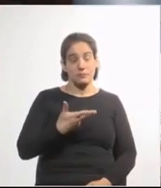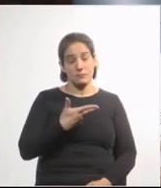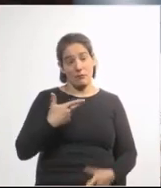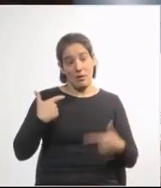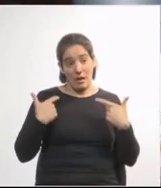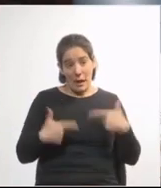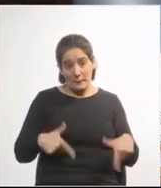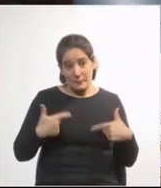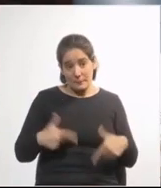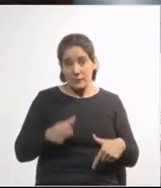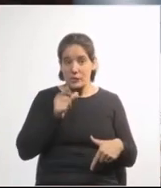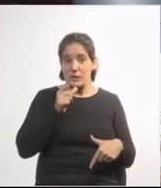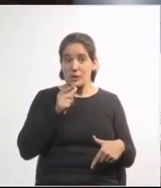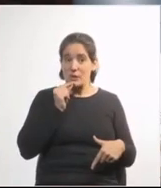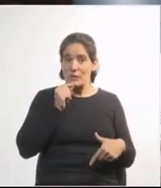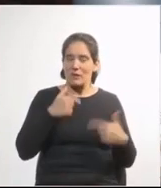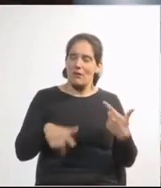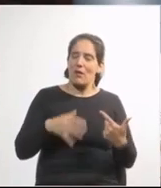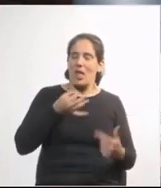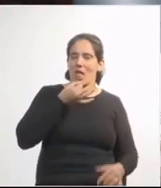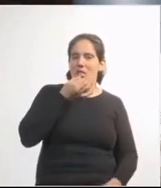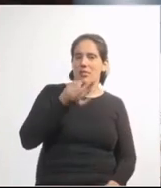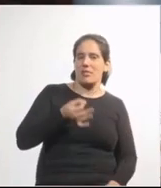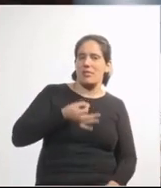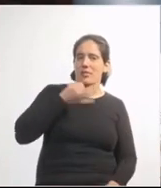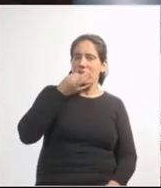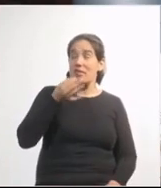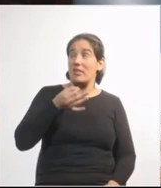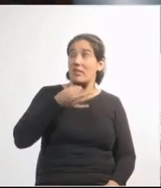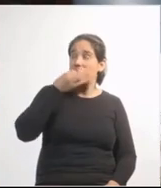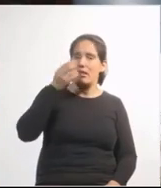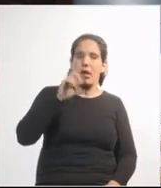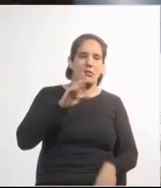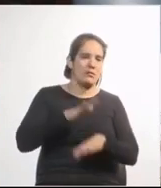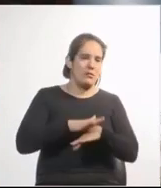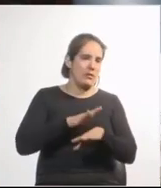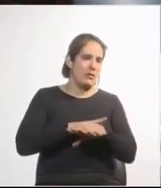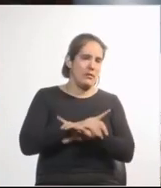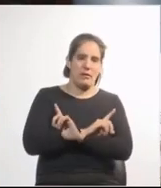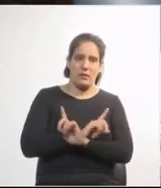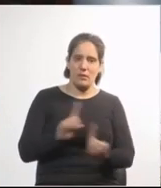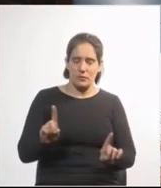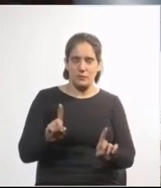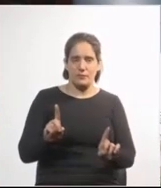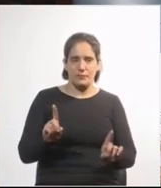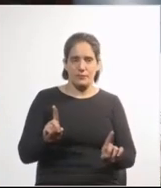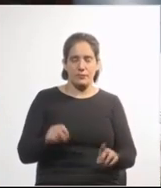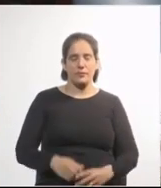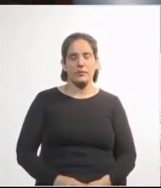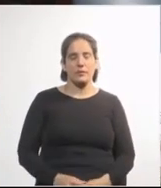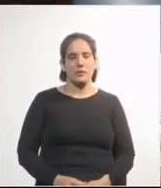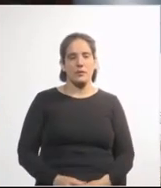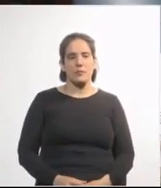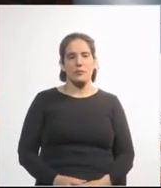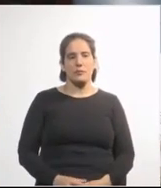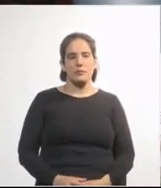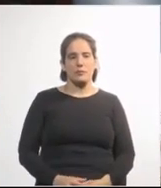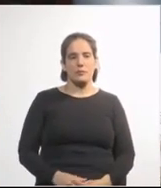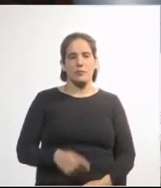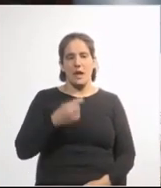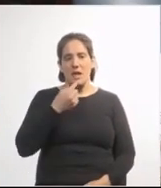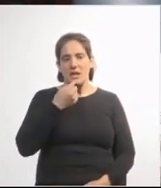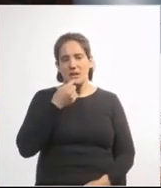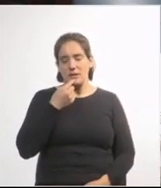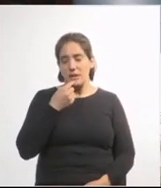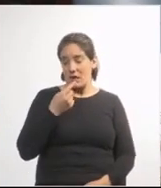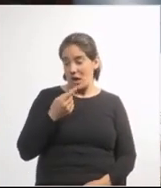tenido una particular habilidad para no hacerse cargo de su responsabilidad en las fallas. Se fugan